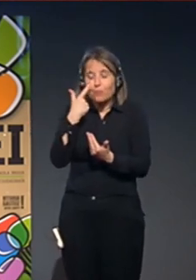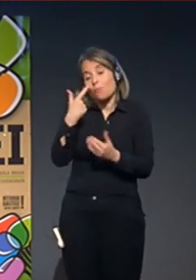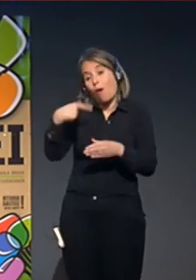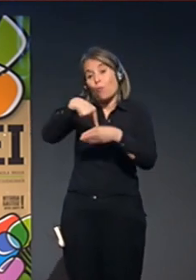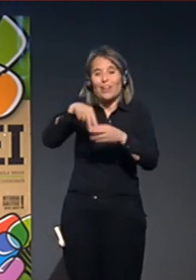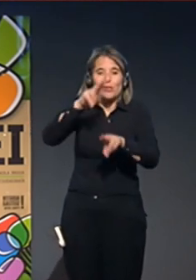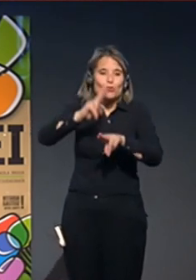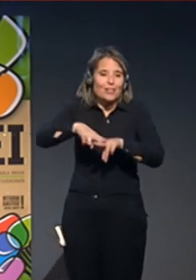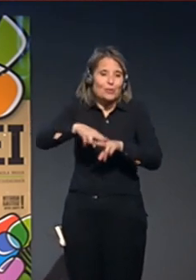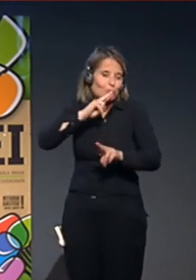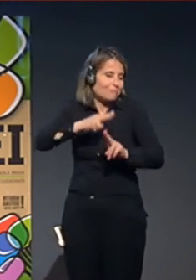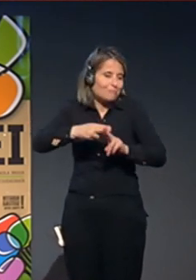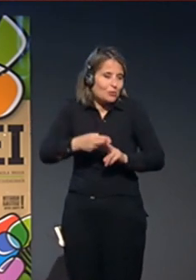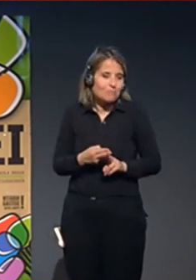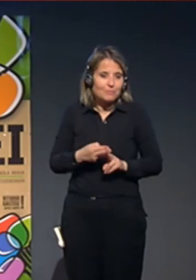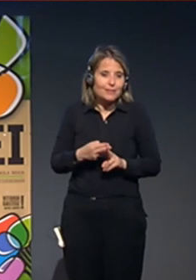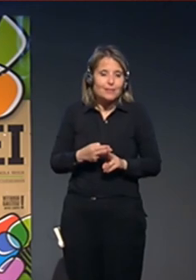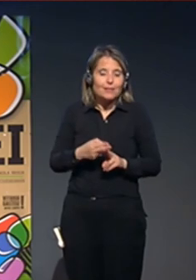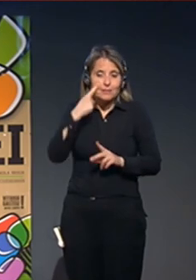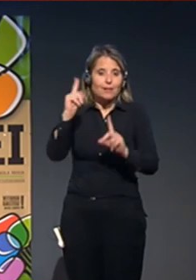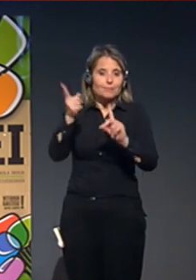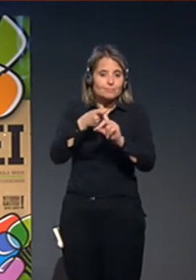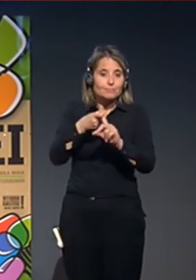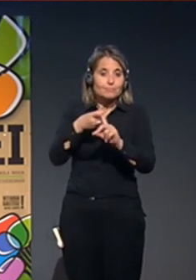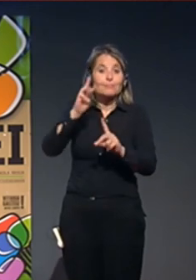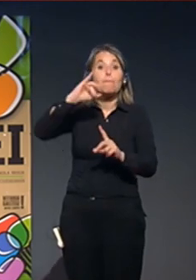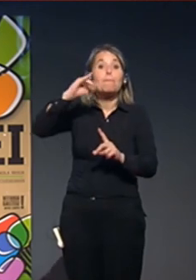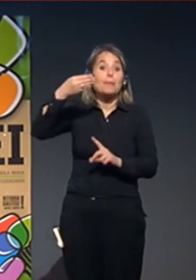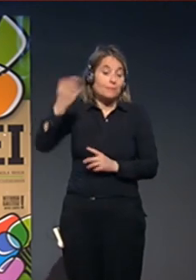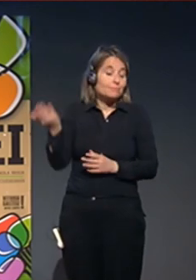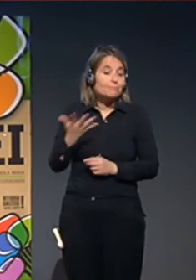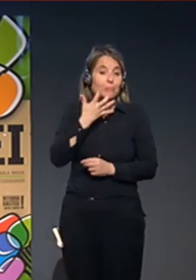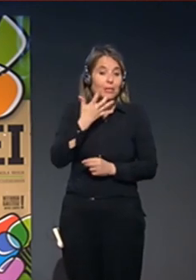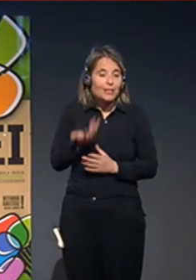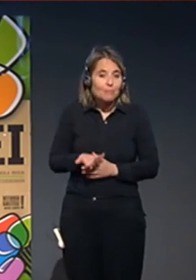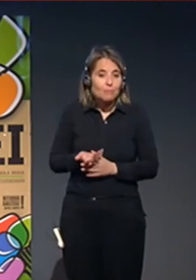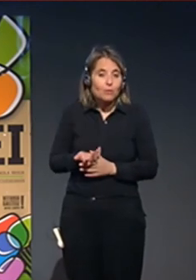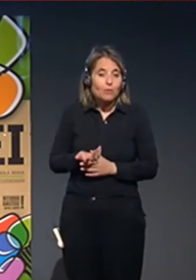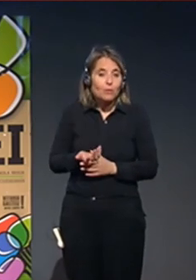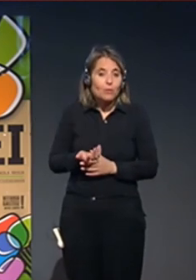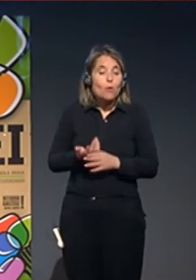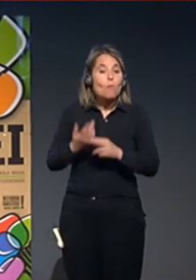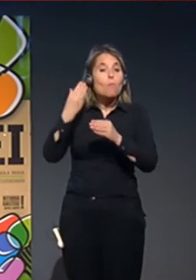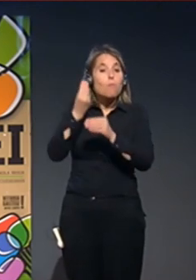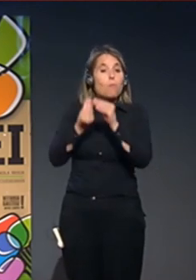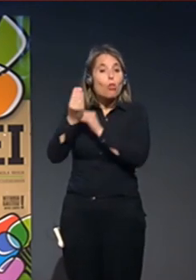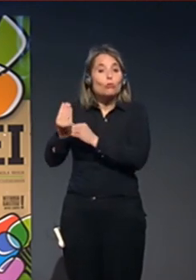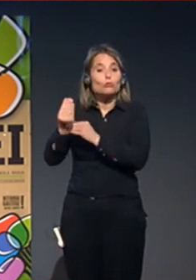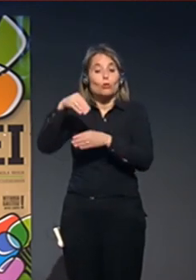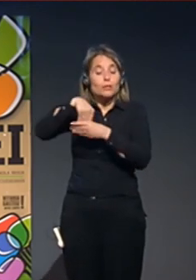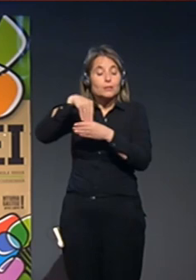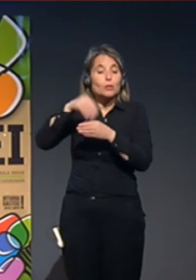yo diría son pues ya hemos identificado uno el pib producto interno bruto Es posible cambiar el